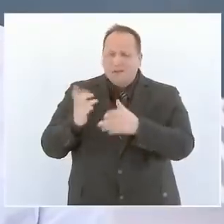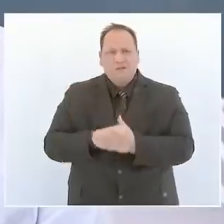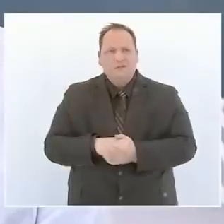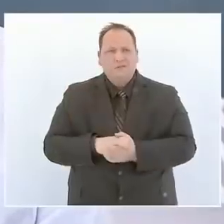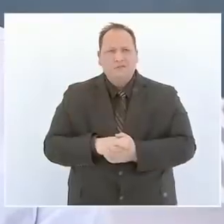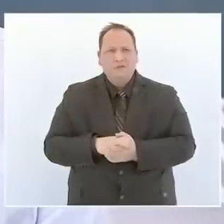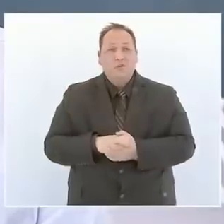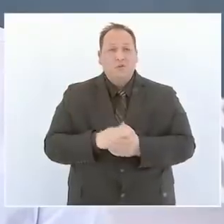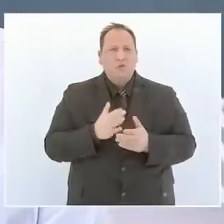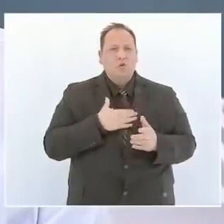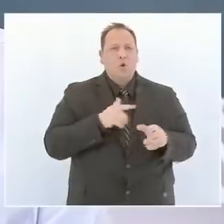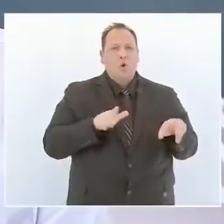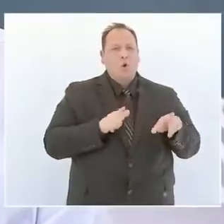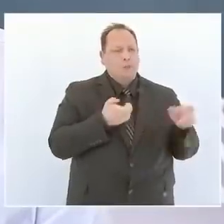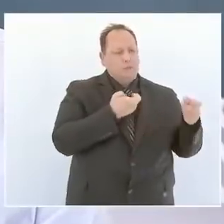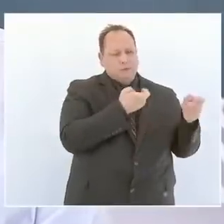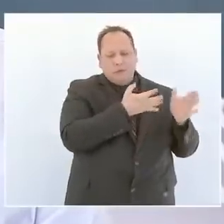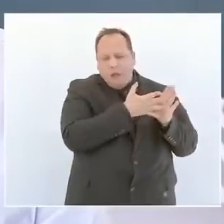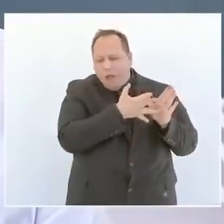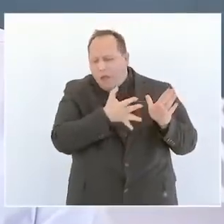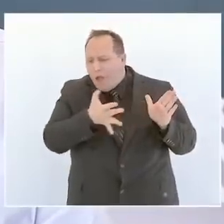en el tiempo que llevamos.